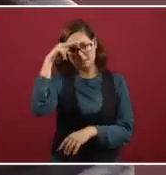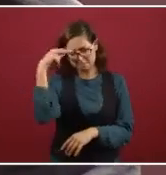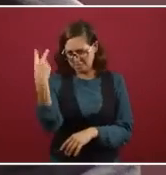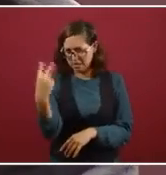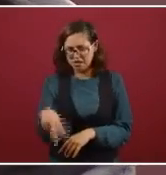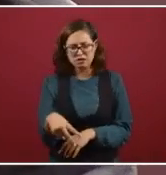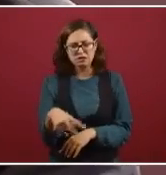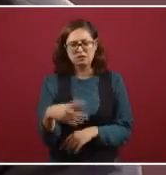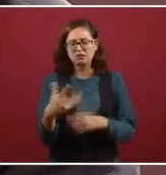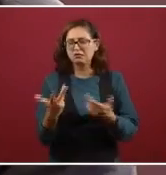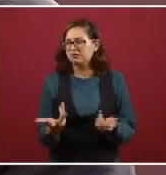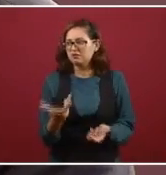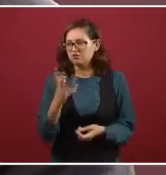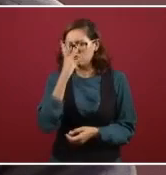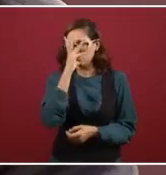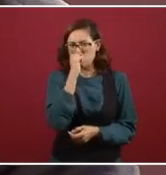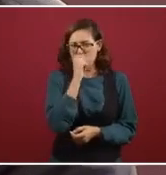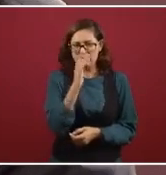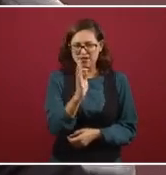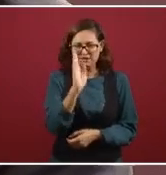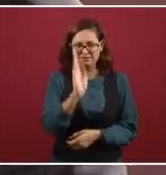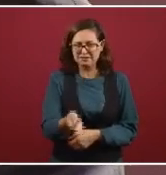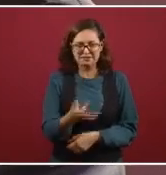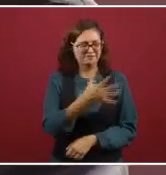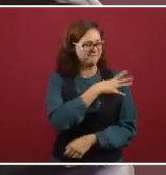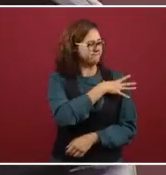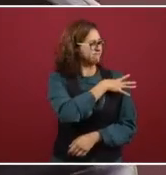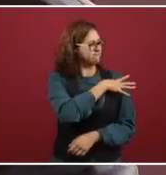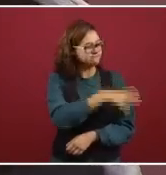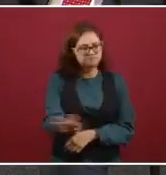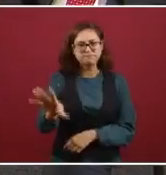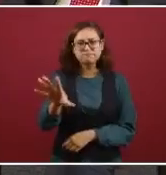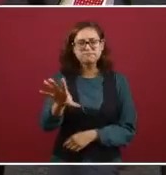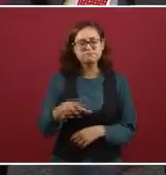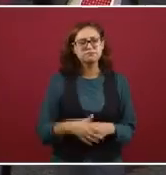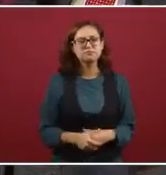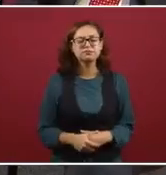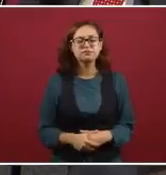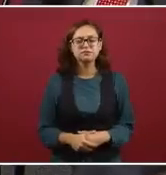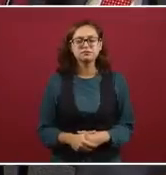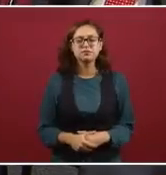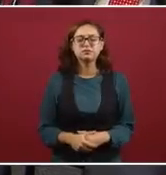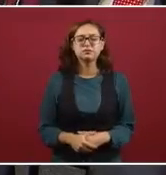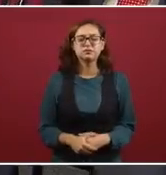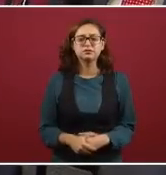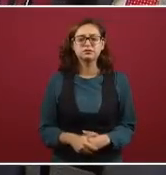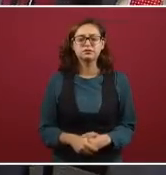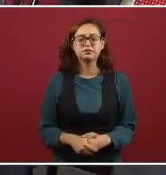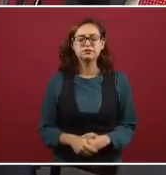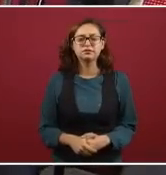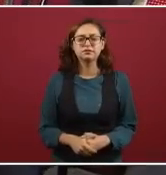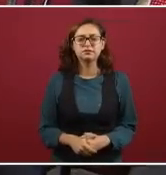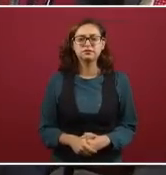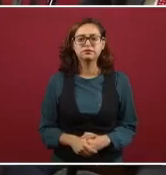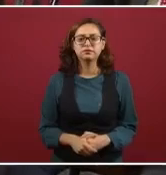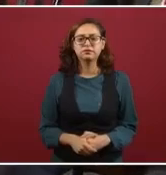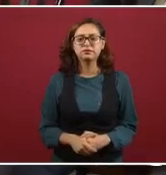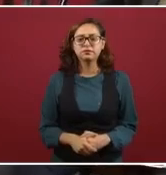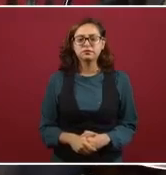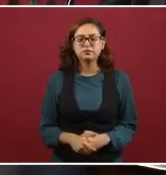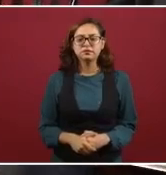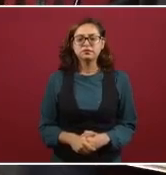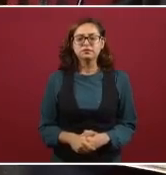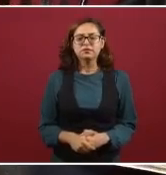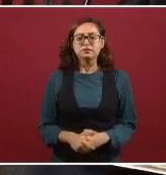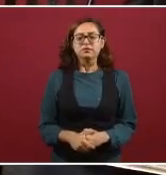inaceptable, rechazable, desde cualquier punto de vista. El día de ayer también ratifiqué, reiteré